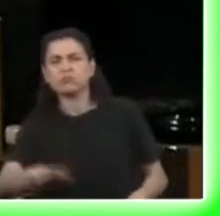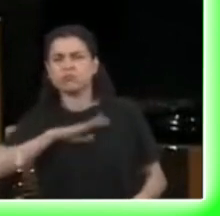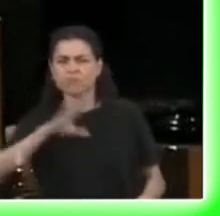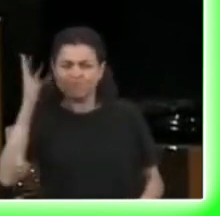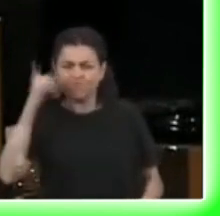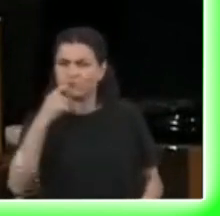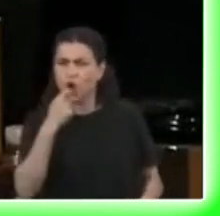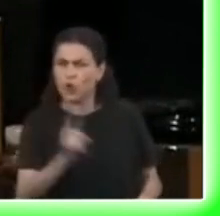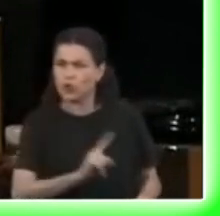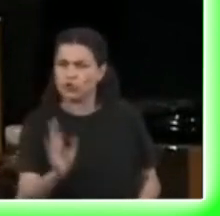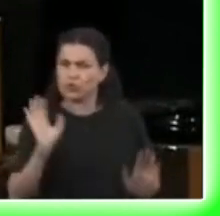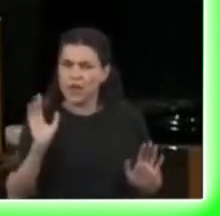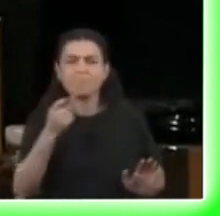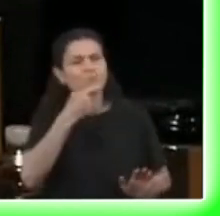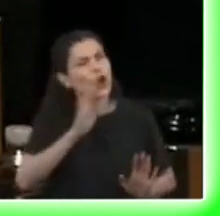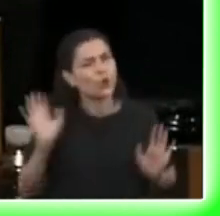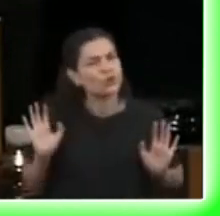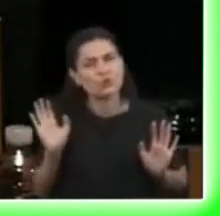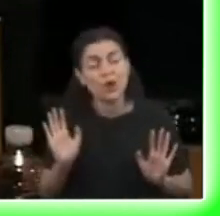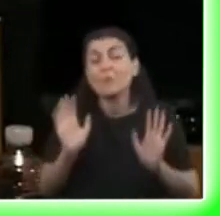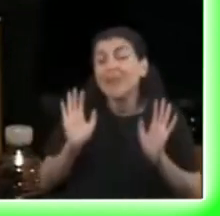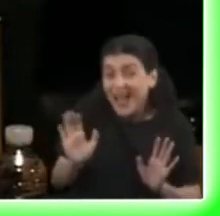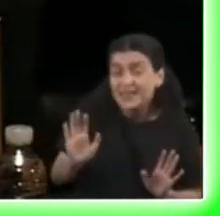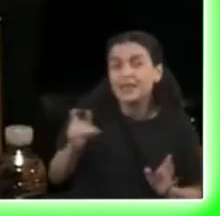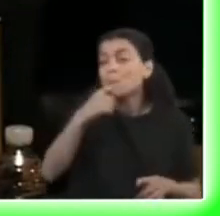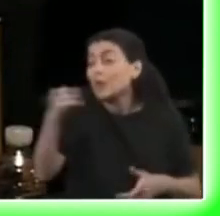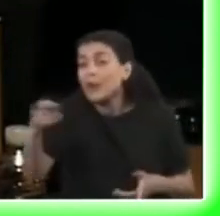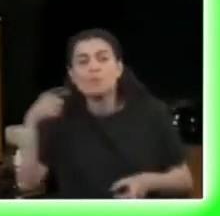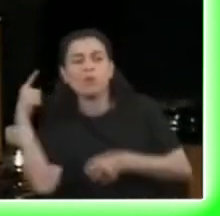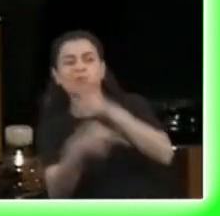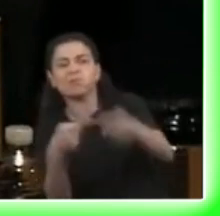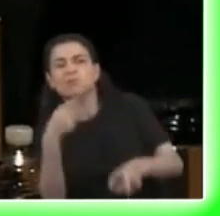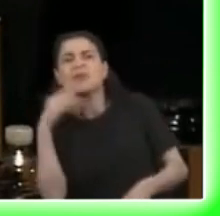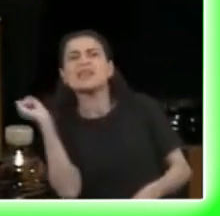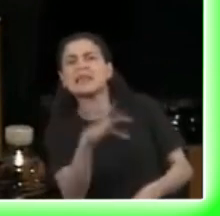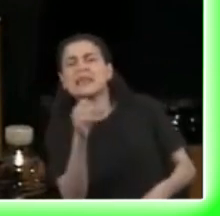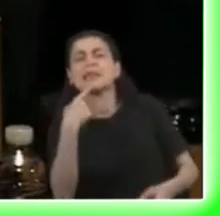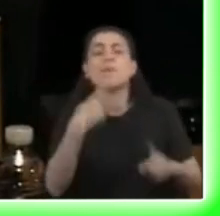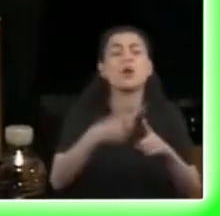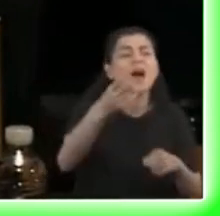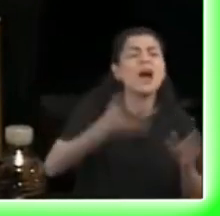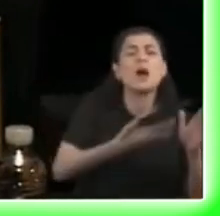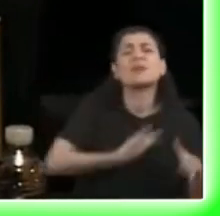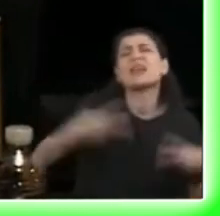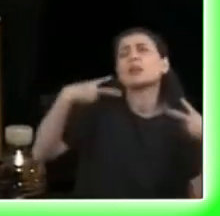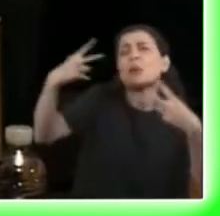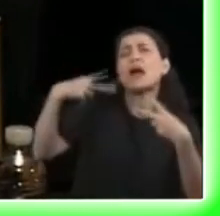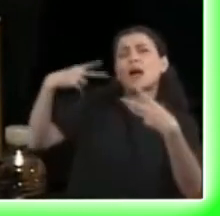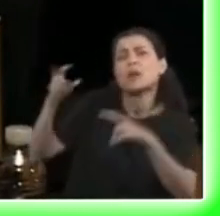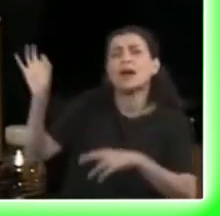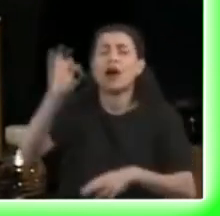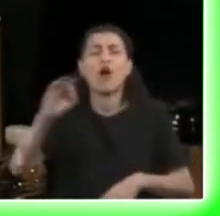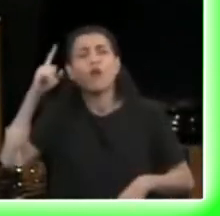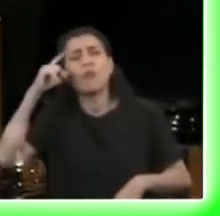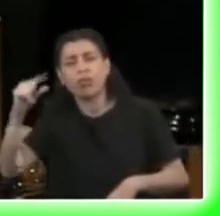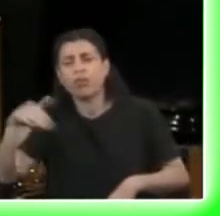Y eso va desde críticas por los viajes a críticas de imbéciles que